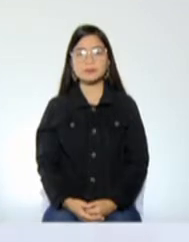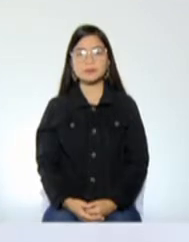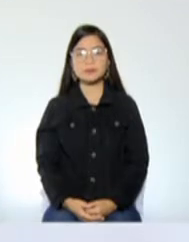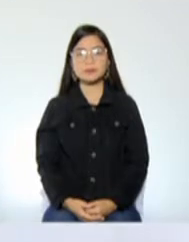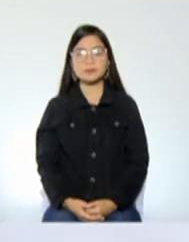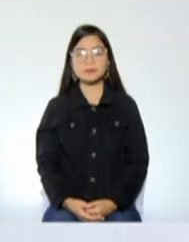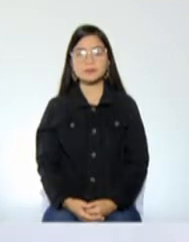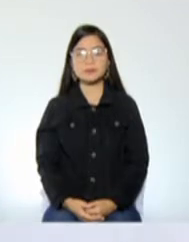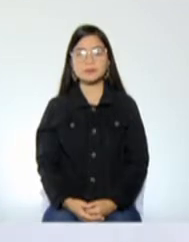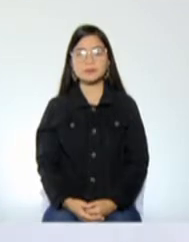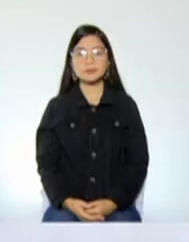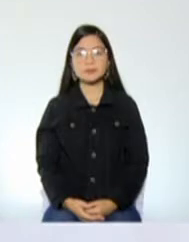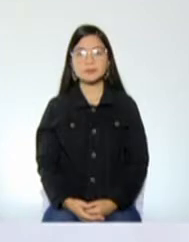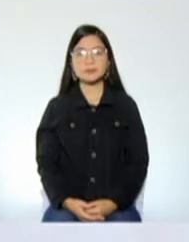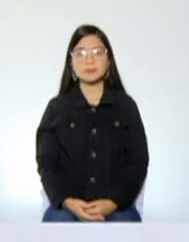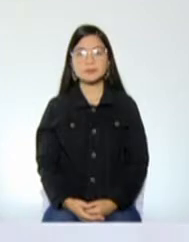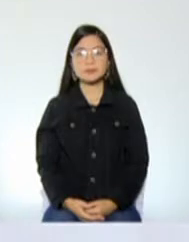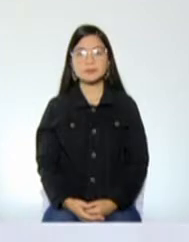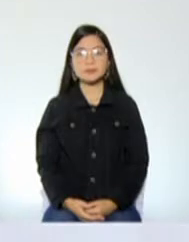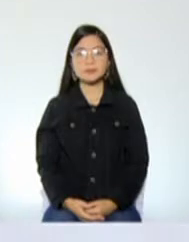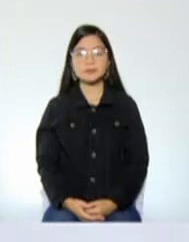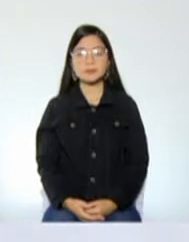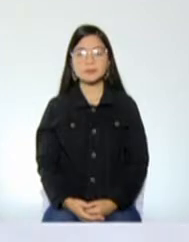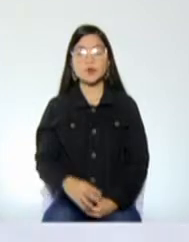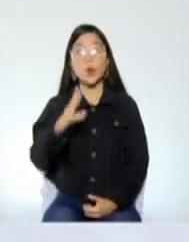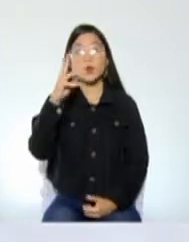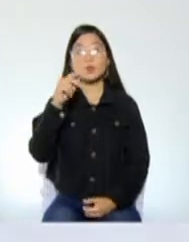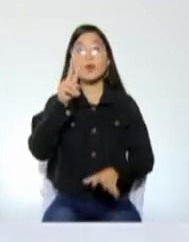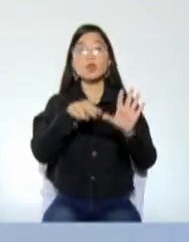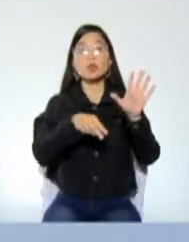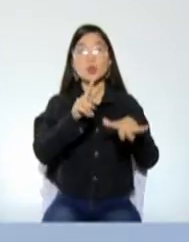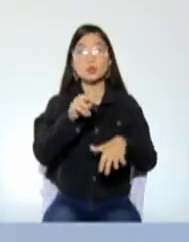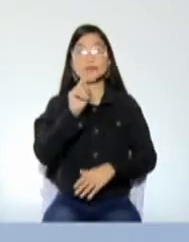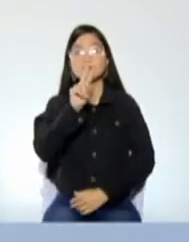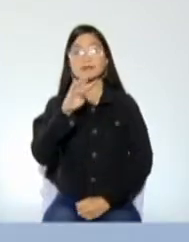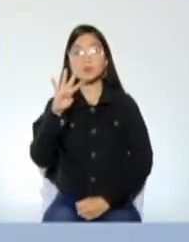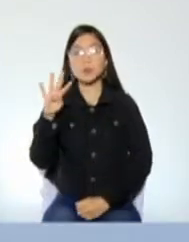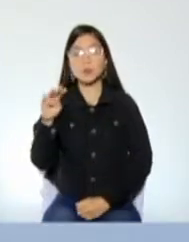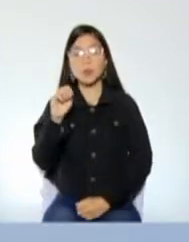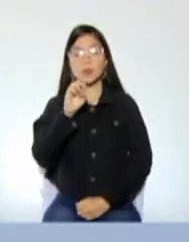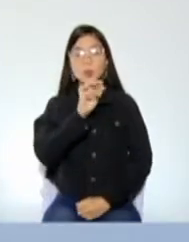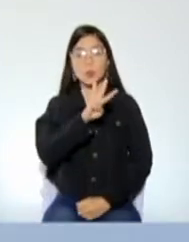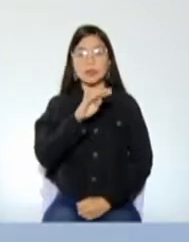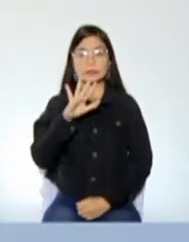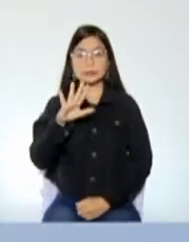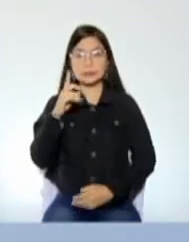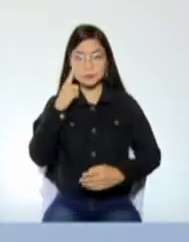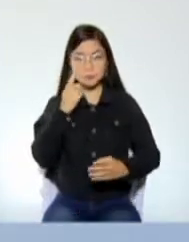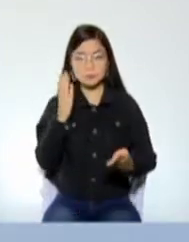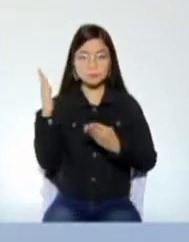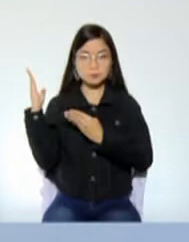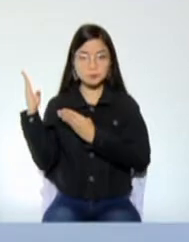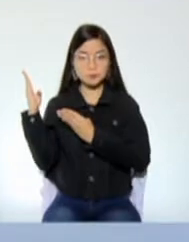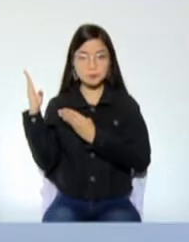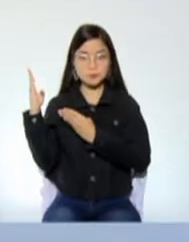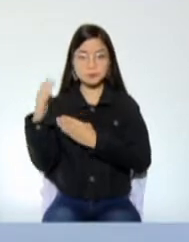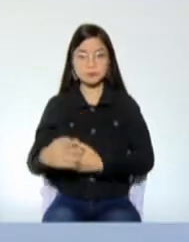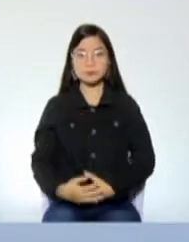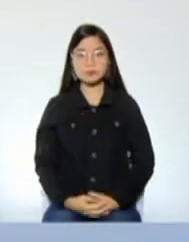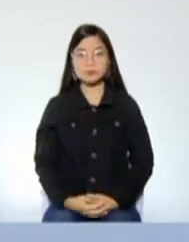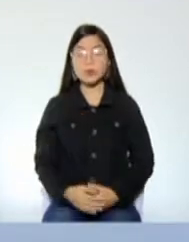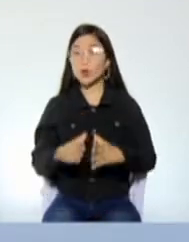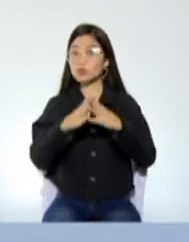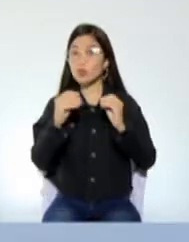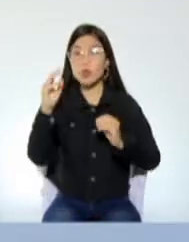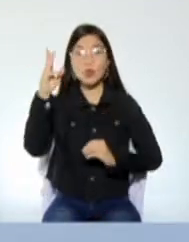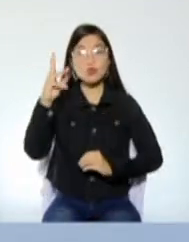Vamos a estar trabajando con valores 12, 24 y 45. Lo primero que vamos a recordar es que todos los valores